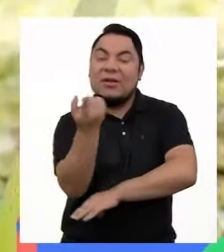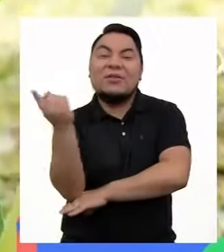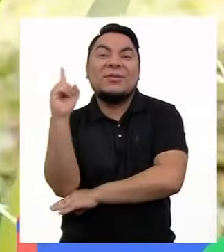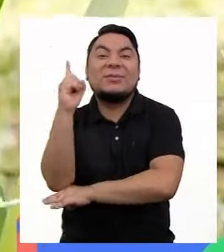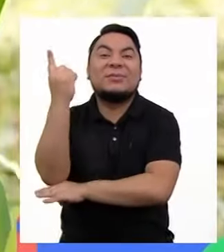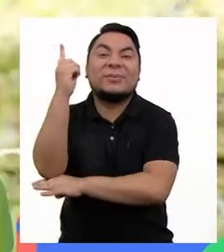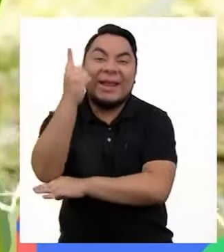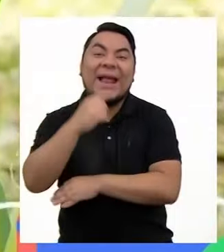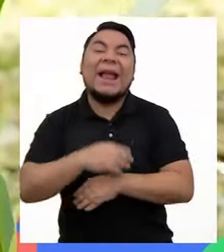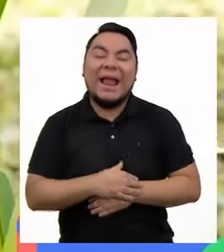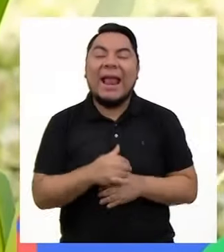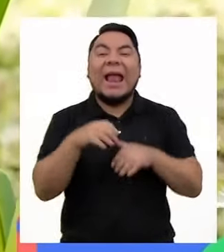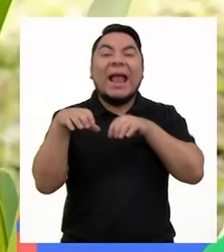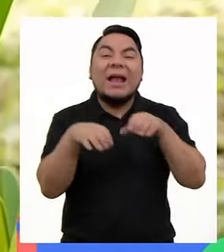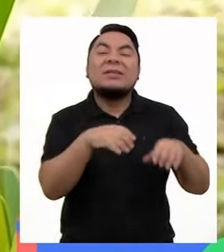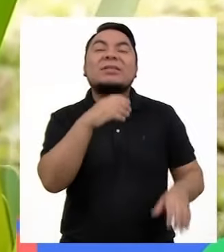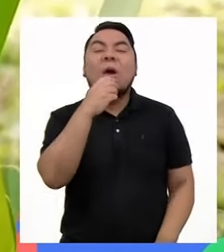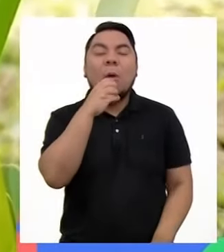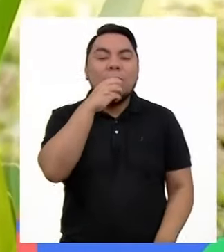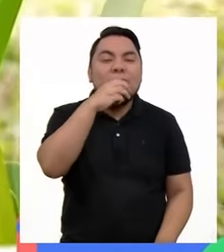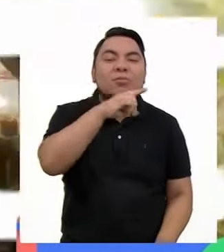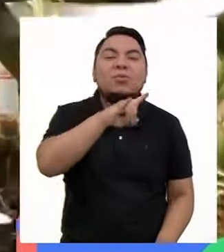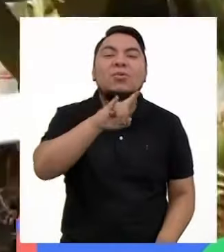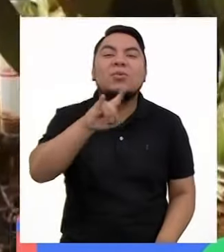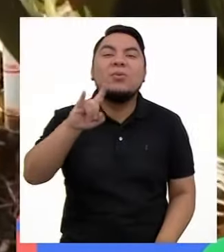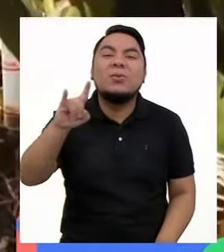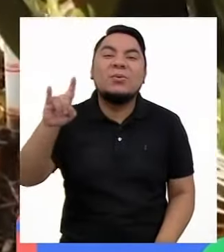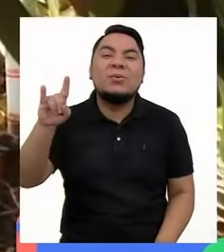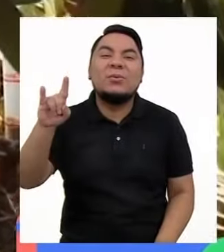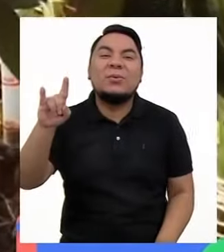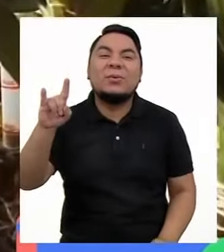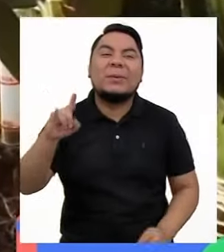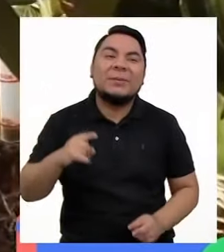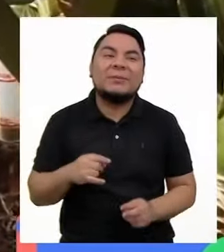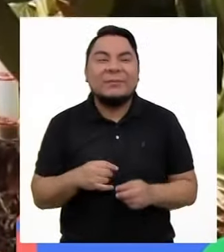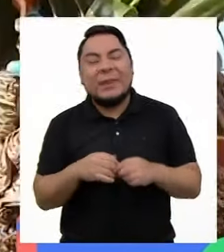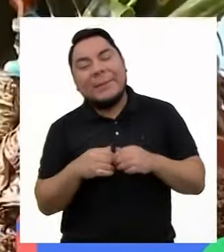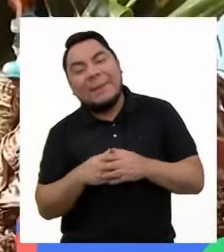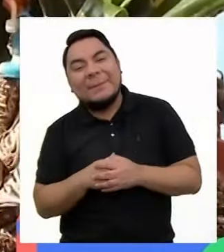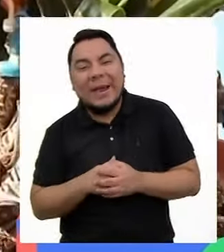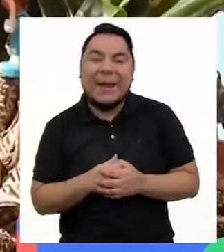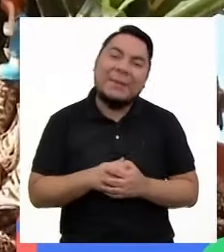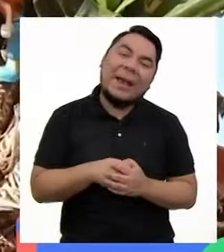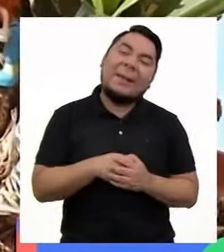cola y hace mu. Tan, tan, tan.